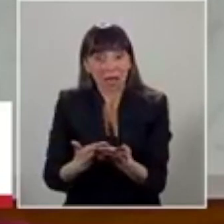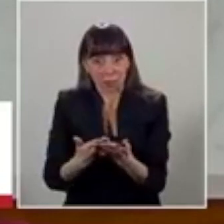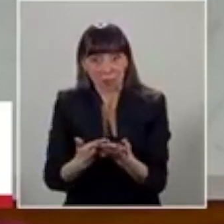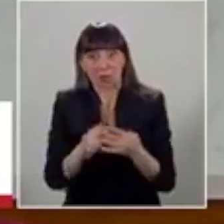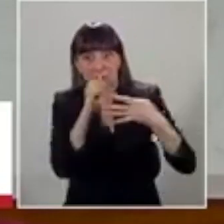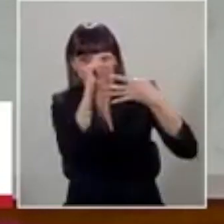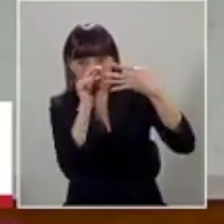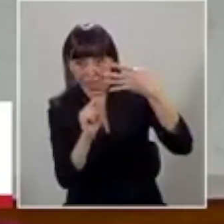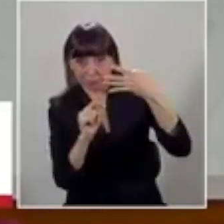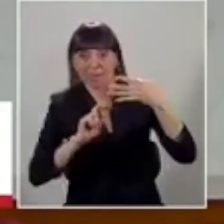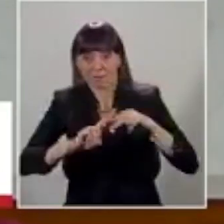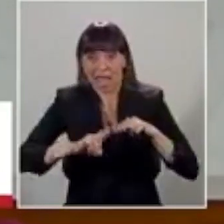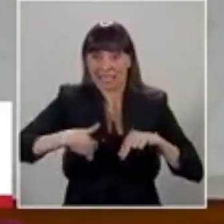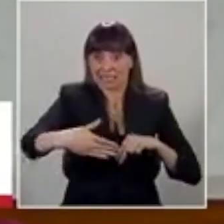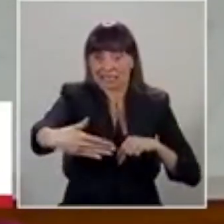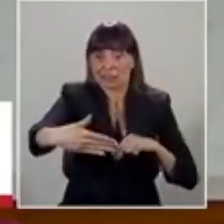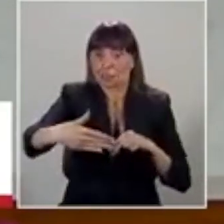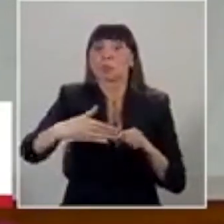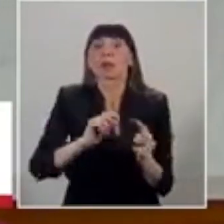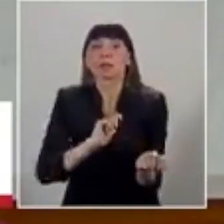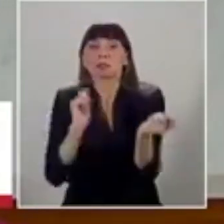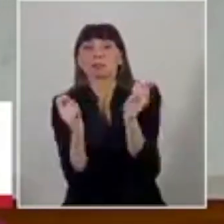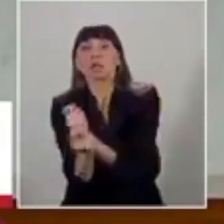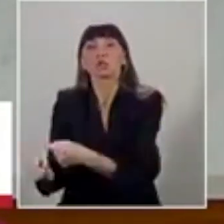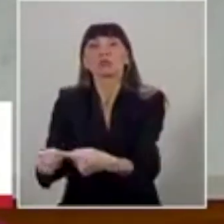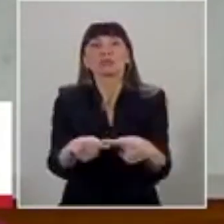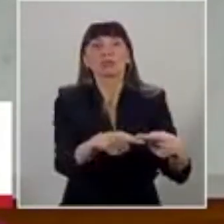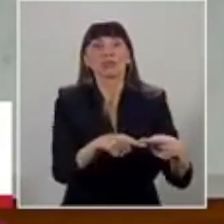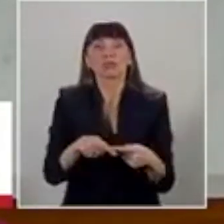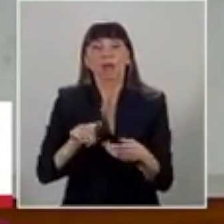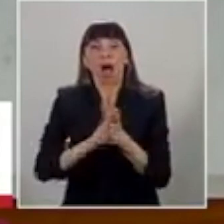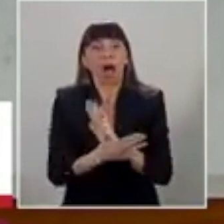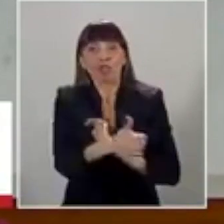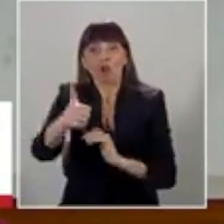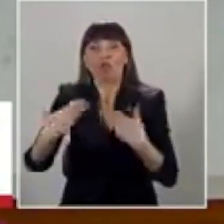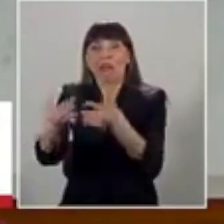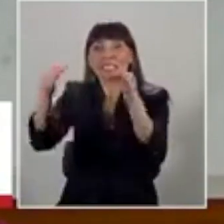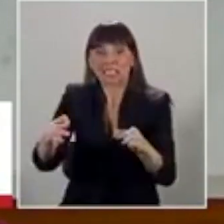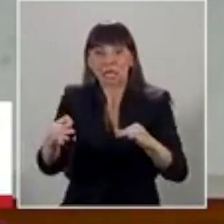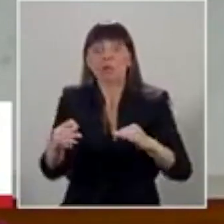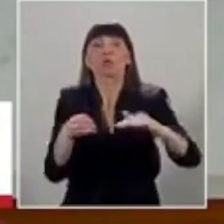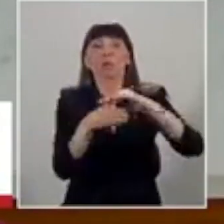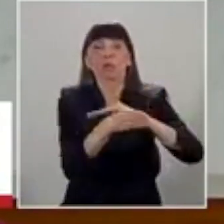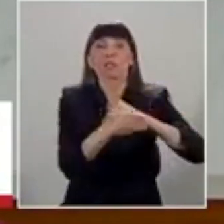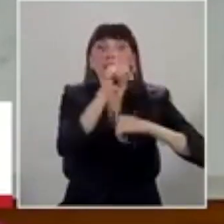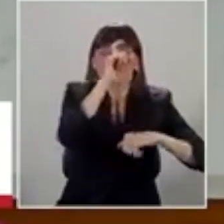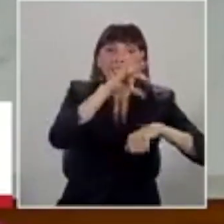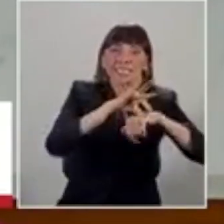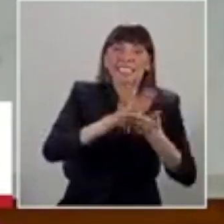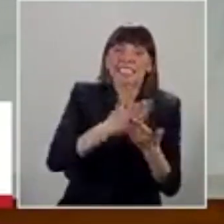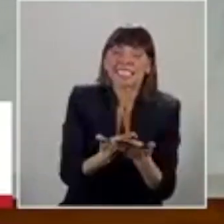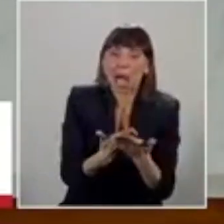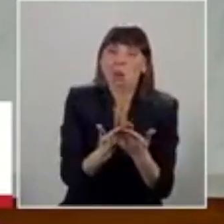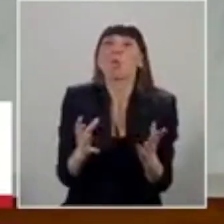impulsaremos las siguientes medidas a fin de avanzar hacia una sociedad que asegure a todos un acceso a los servicios de salud